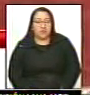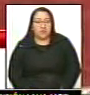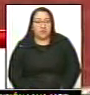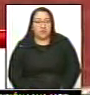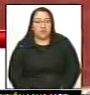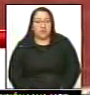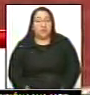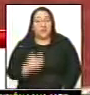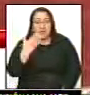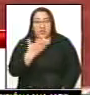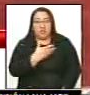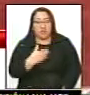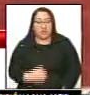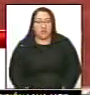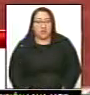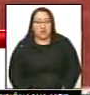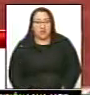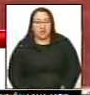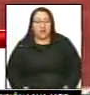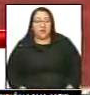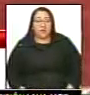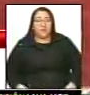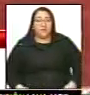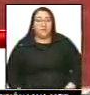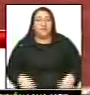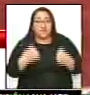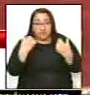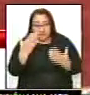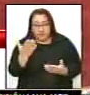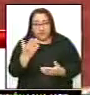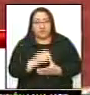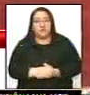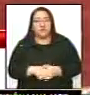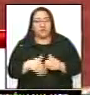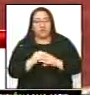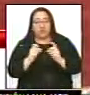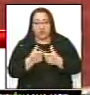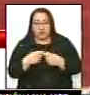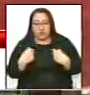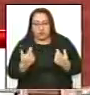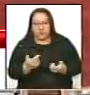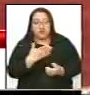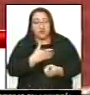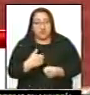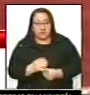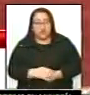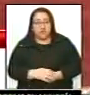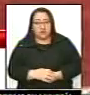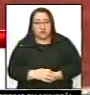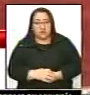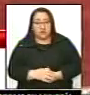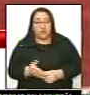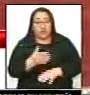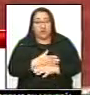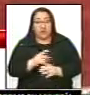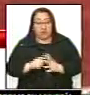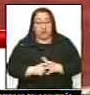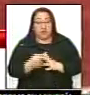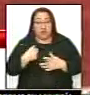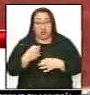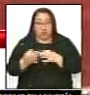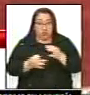Gracias, presidente. Saludando a la representación nacional. Presidente, antes de empezar mi